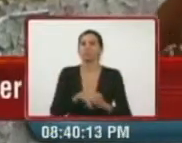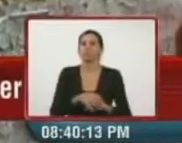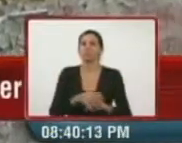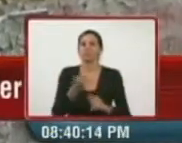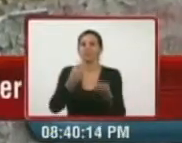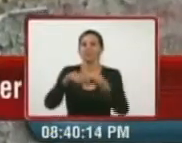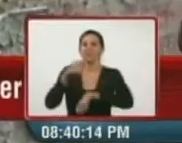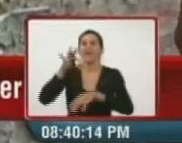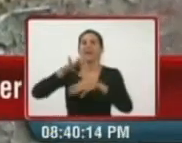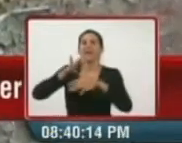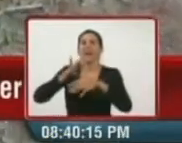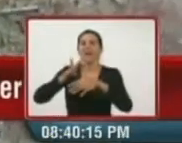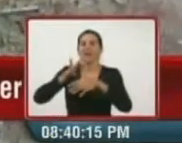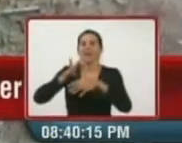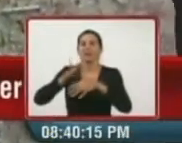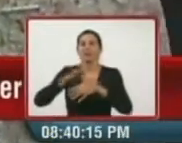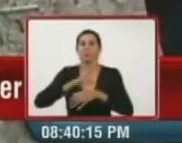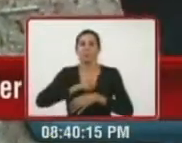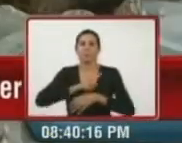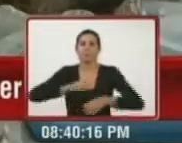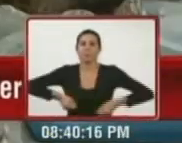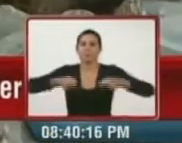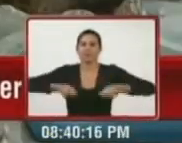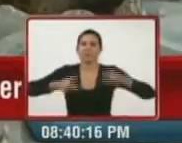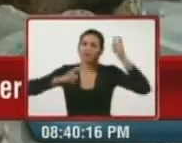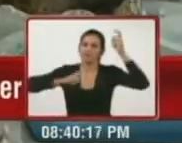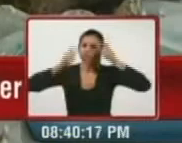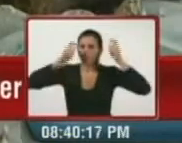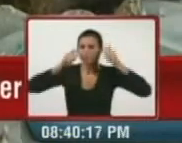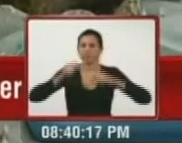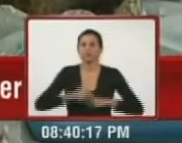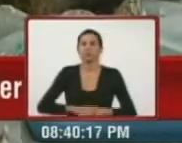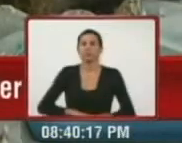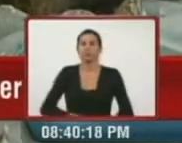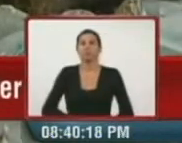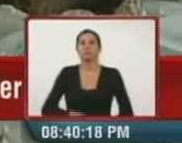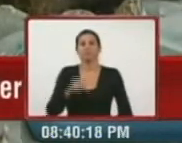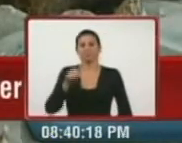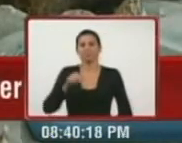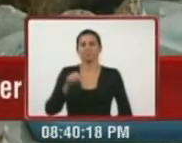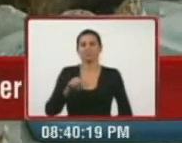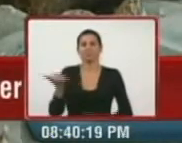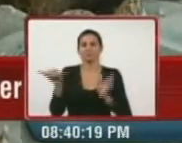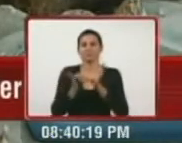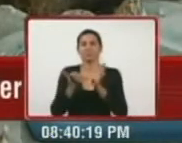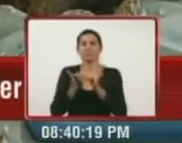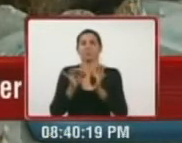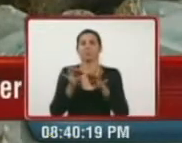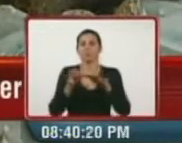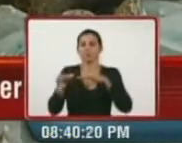abasto de carnes de mercal, ubicado en el sector Los Morros de esta jurisdicción, donde